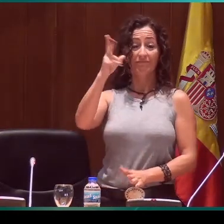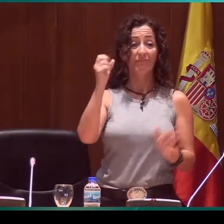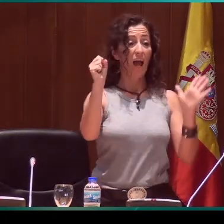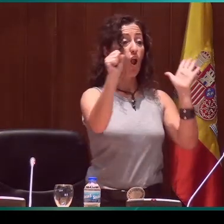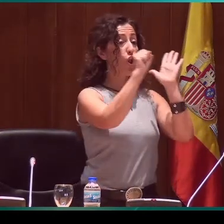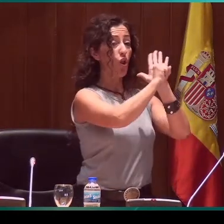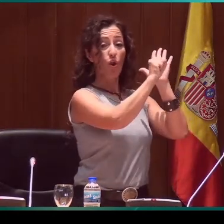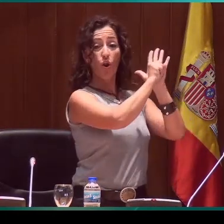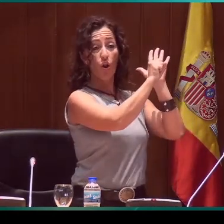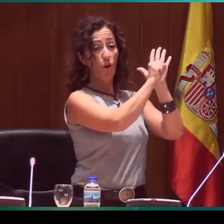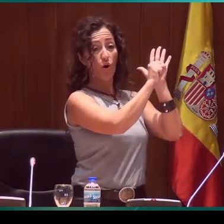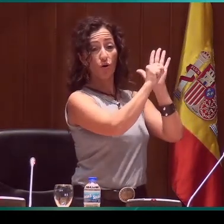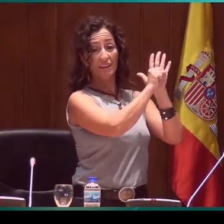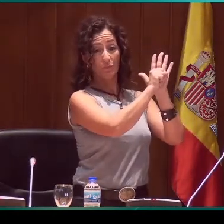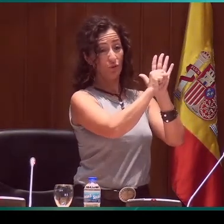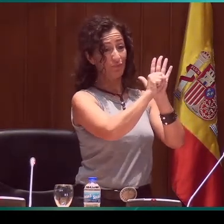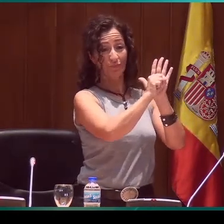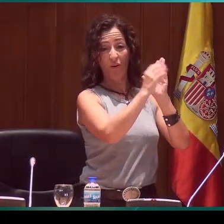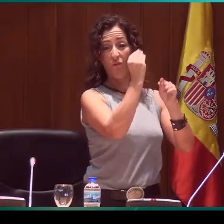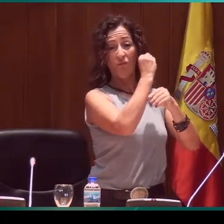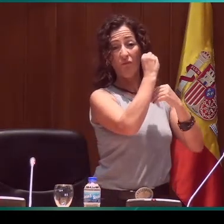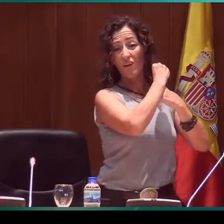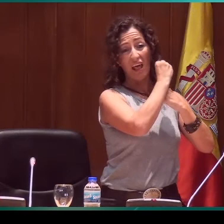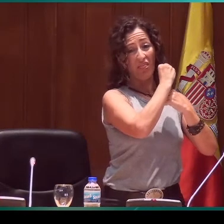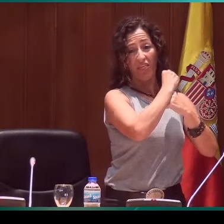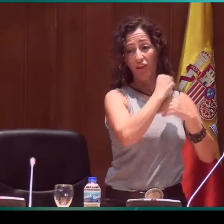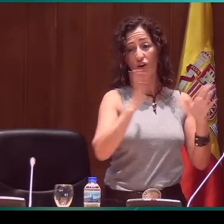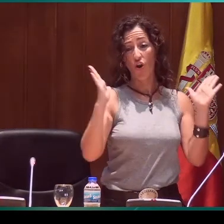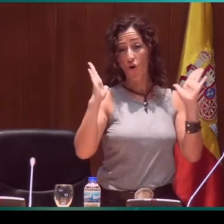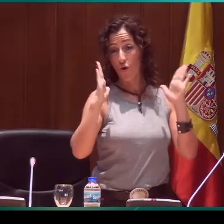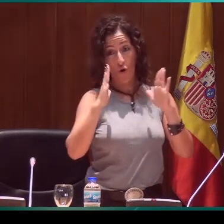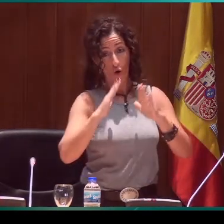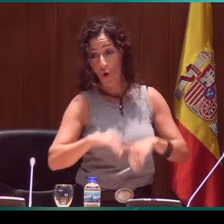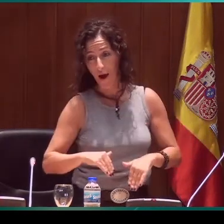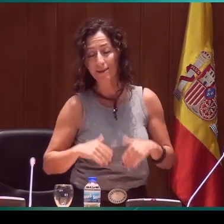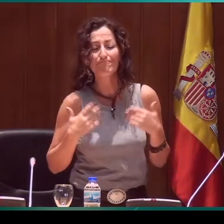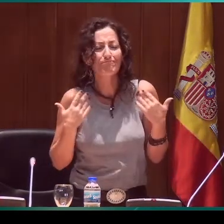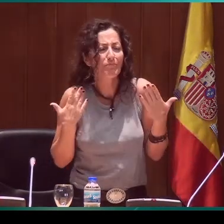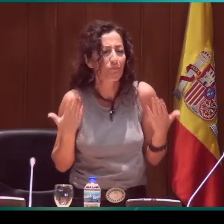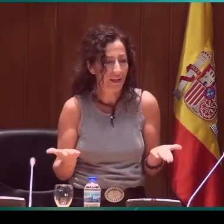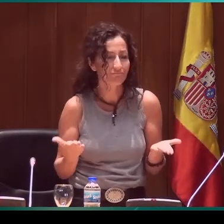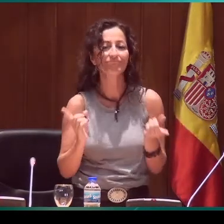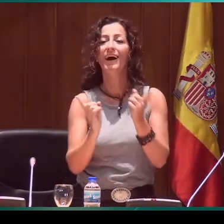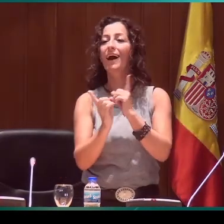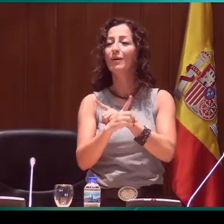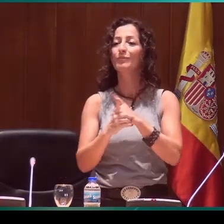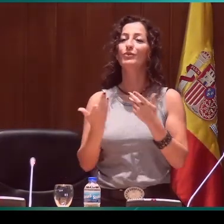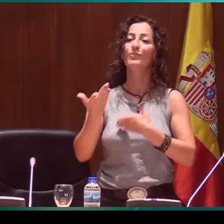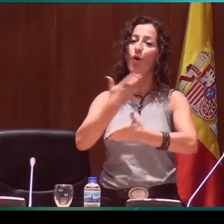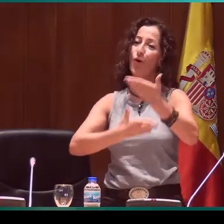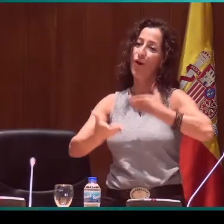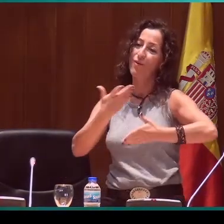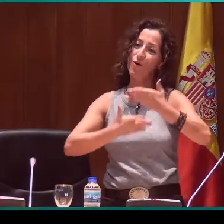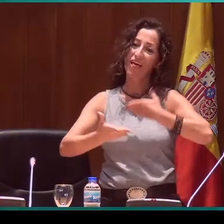Si veis esta transparencia, está vacía de logotipos. No hemos tenido subvención, financiación ninguna. Pero,